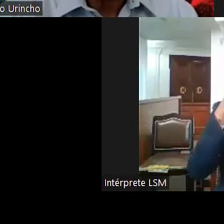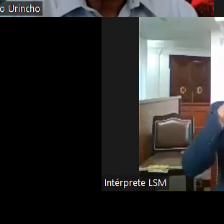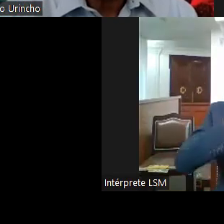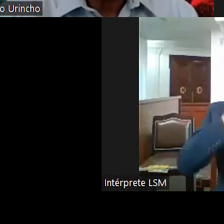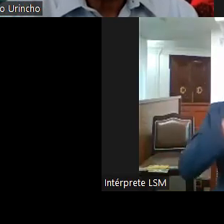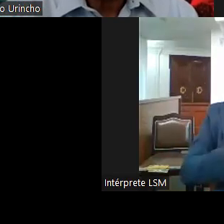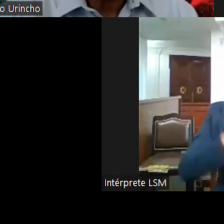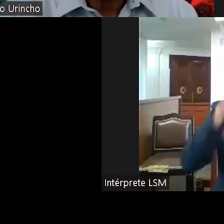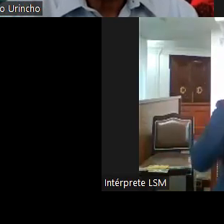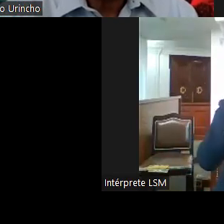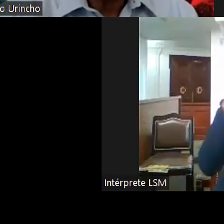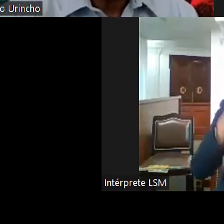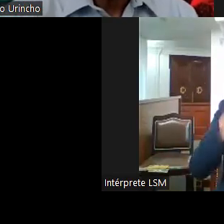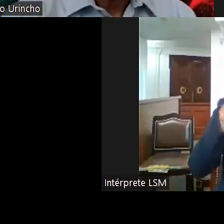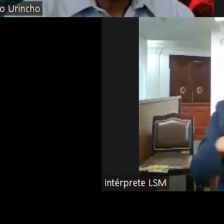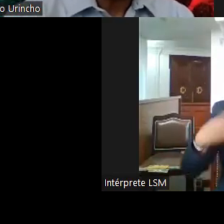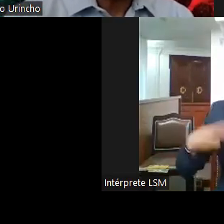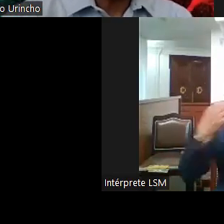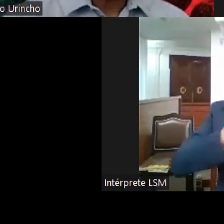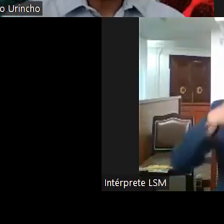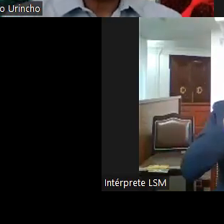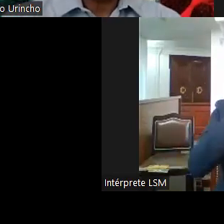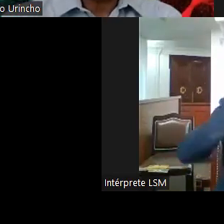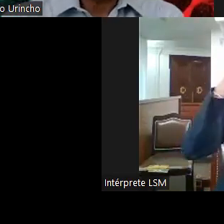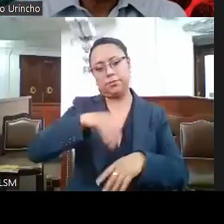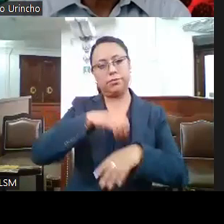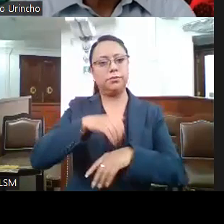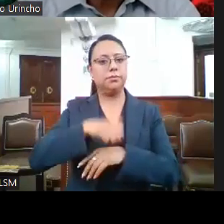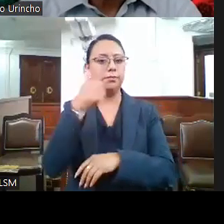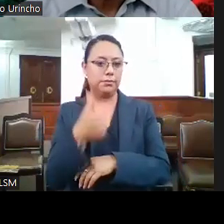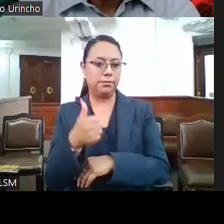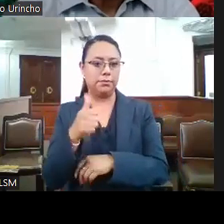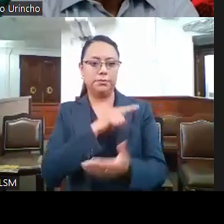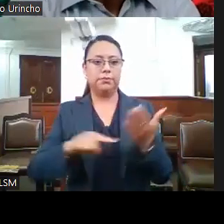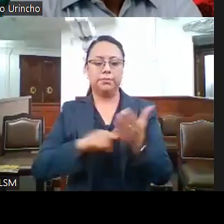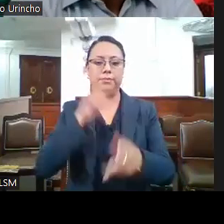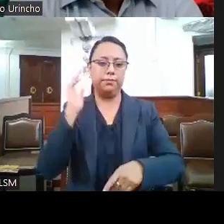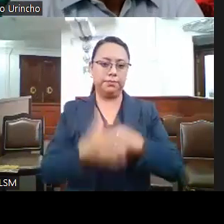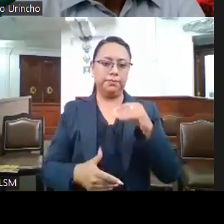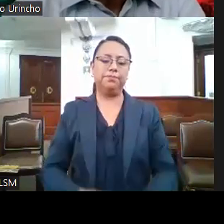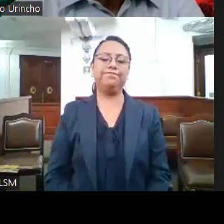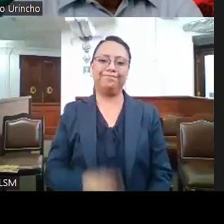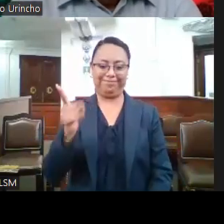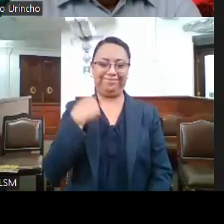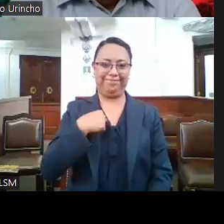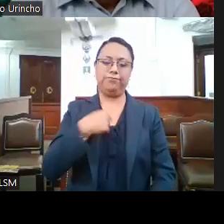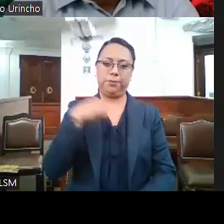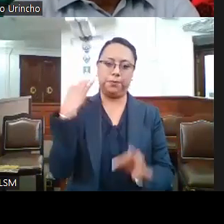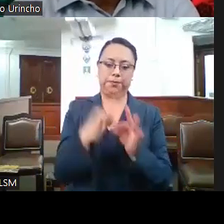del Consejo Judicial Ciudadano de la Ciudad de México. Número 6, clausura. Cumplida su instrucción, diputado presidente.